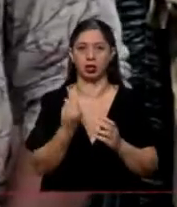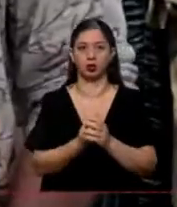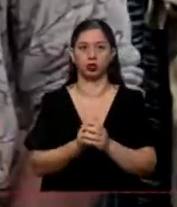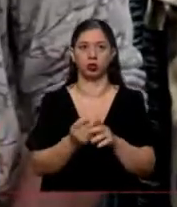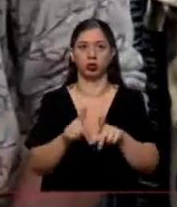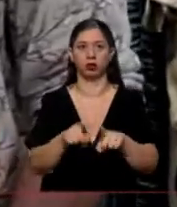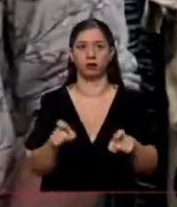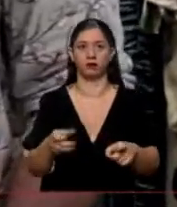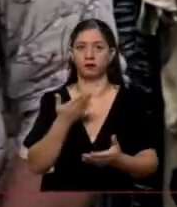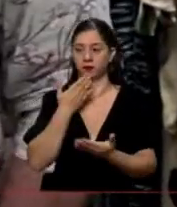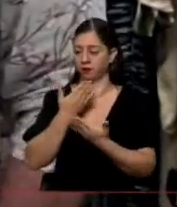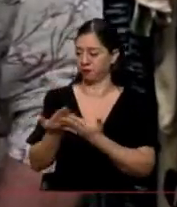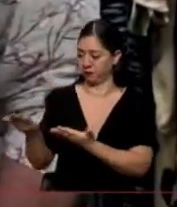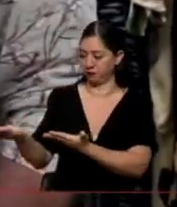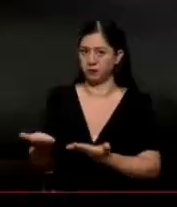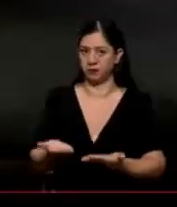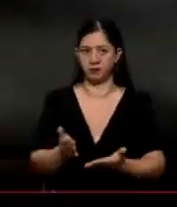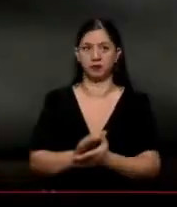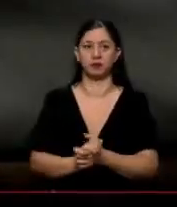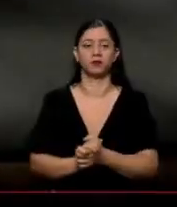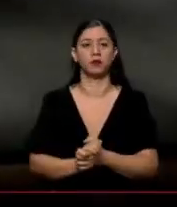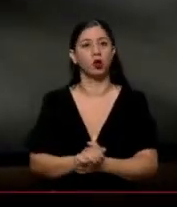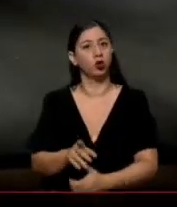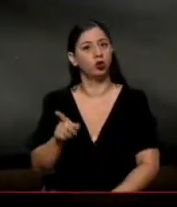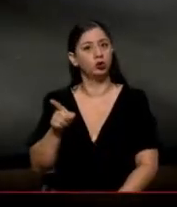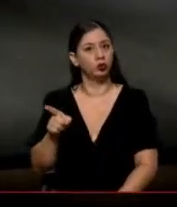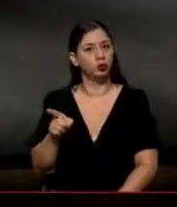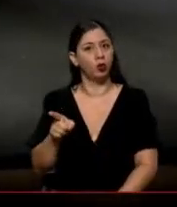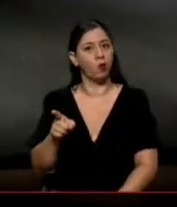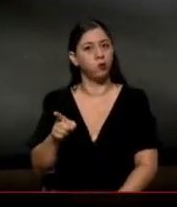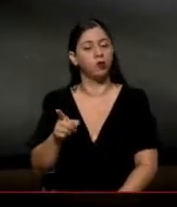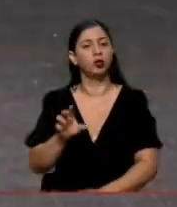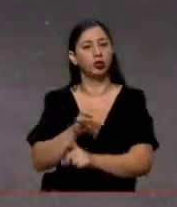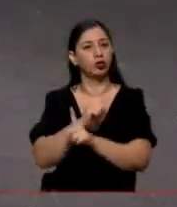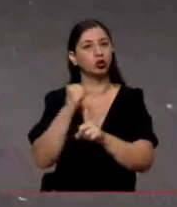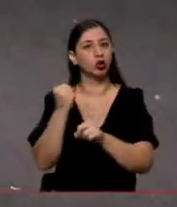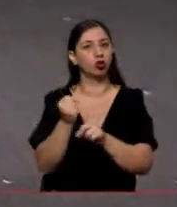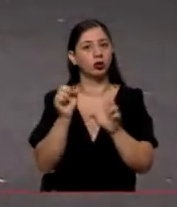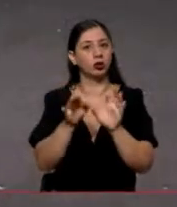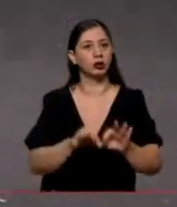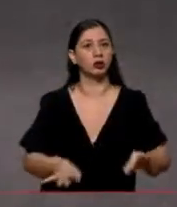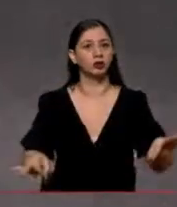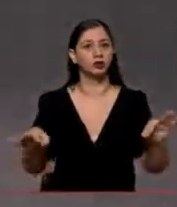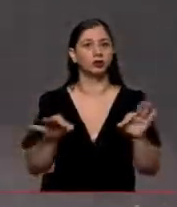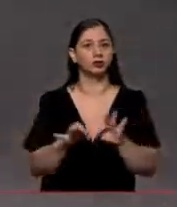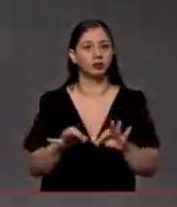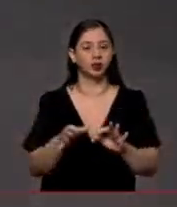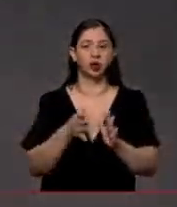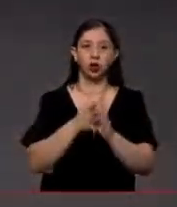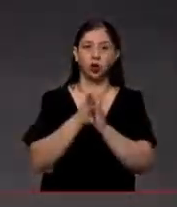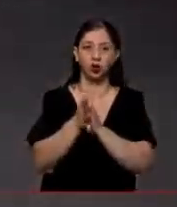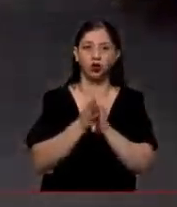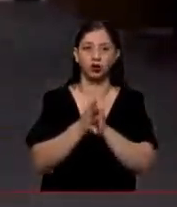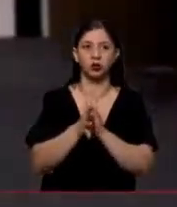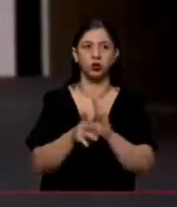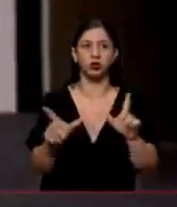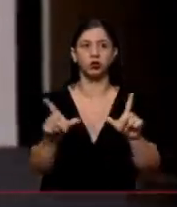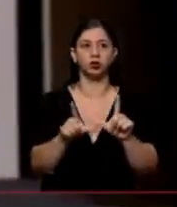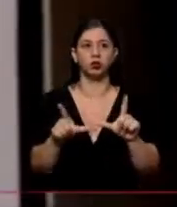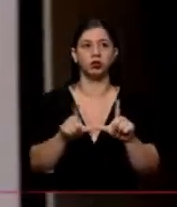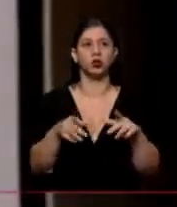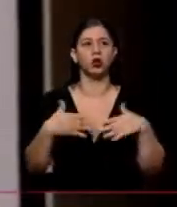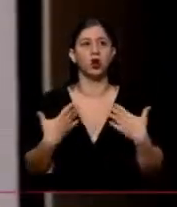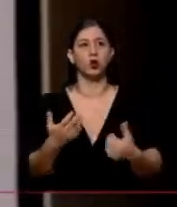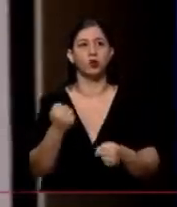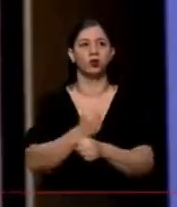Felipe, bienvenido y gracias por representarnos. Tú tienes un frente social bastante importante y me encantaría que le contaras a los televidentes